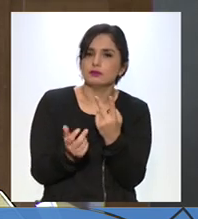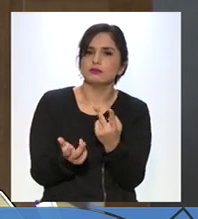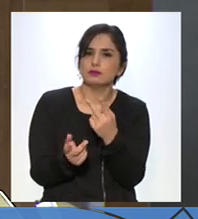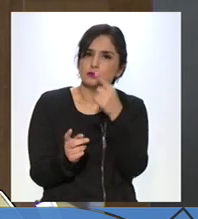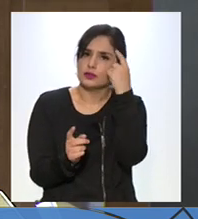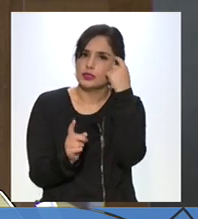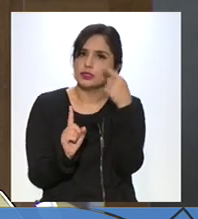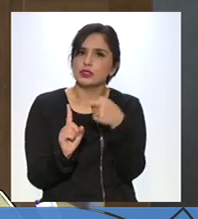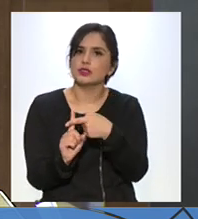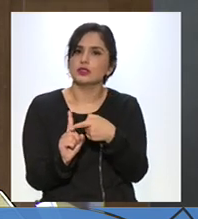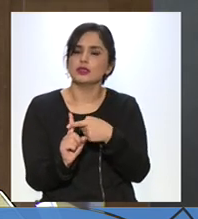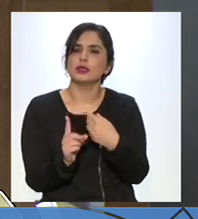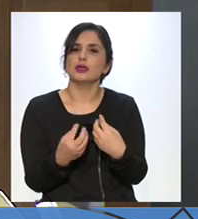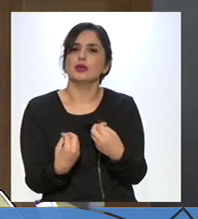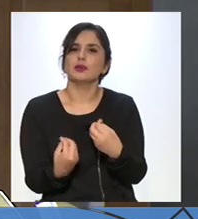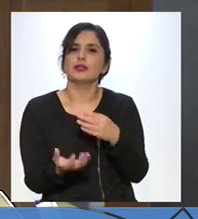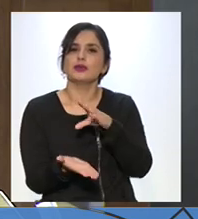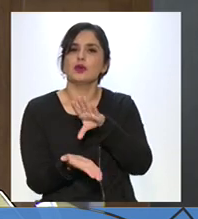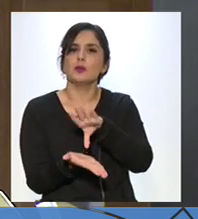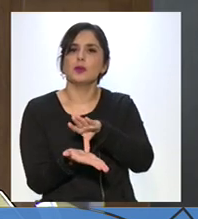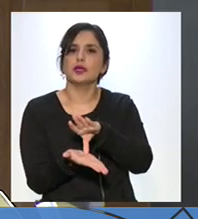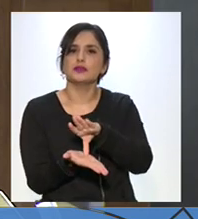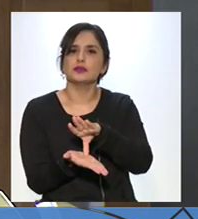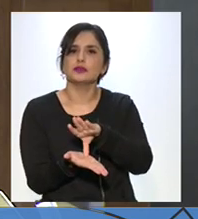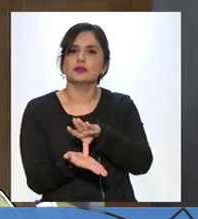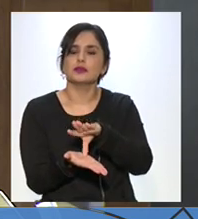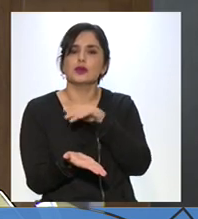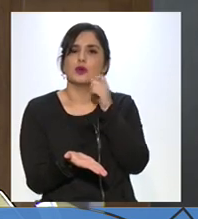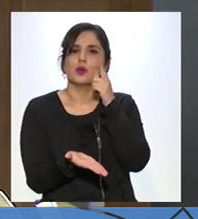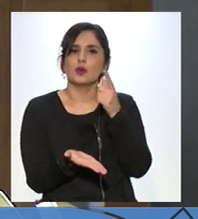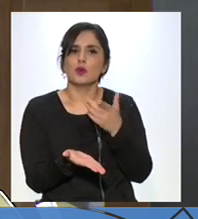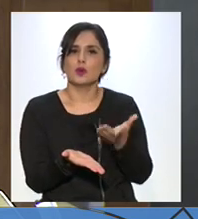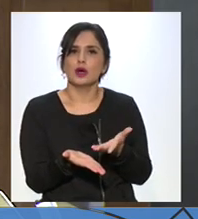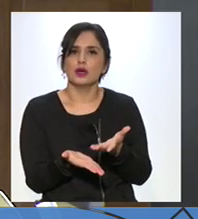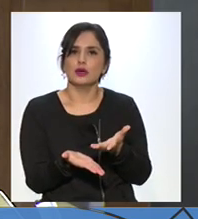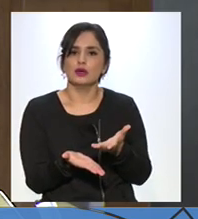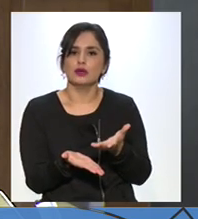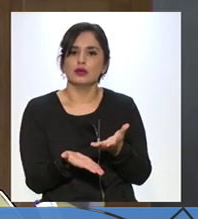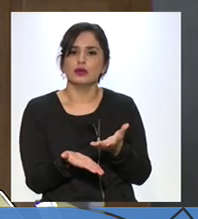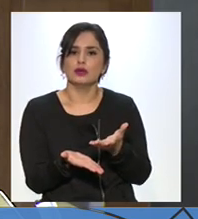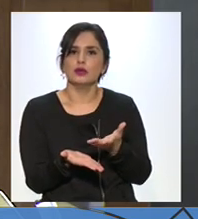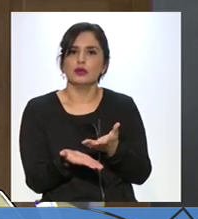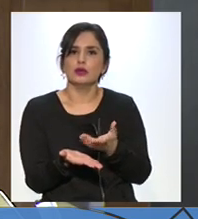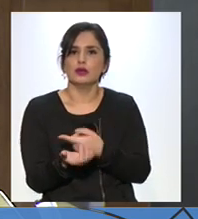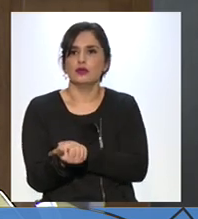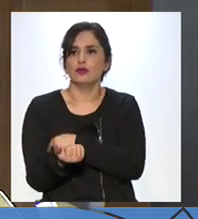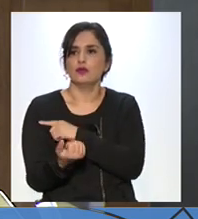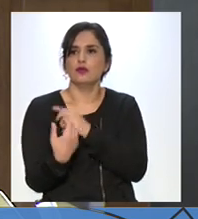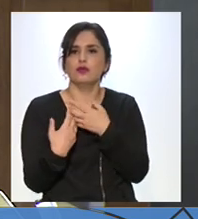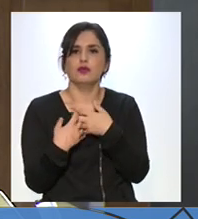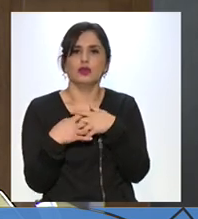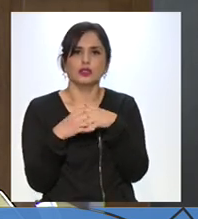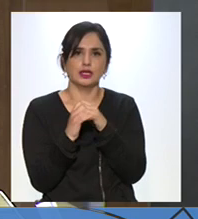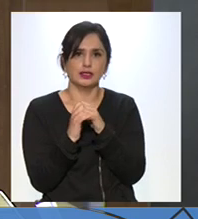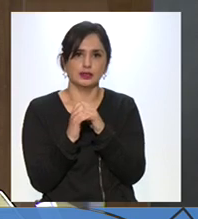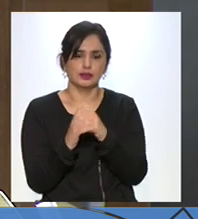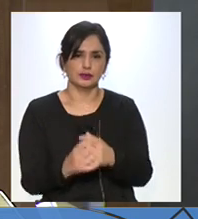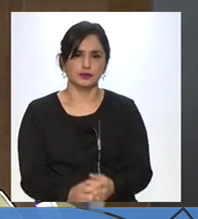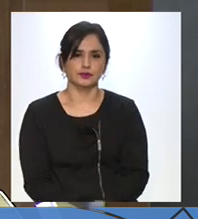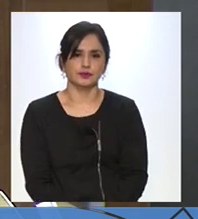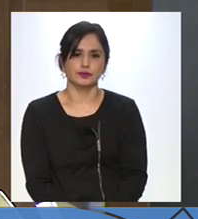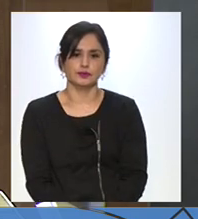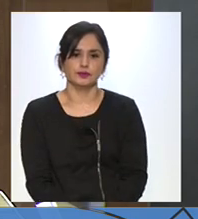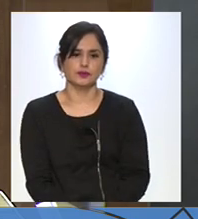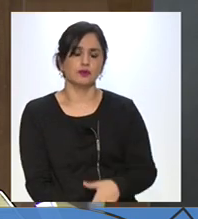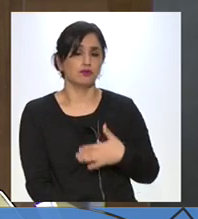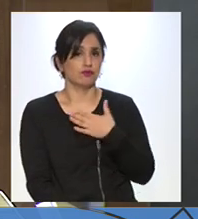optimismo qué pasa con el país, cuál va a ser el... Probablemente hay fortalezas, quedan cicatrices, pero hay fortalezas. Eso me